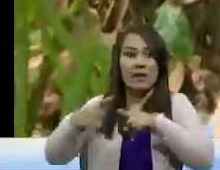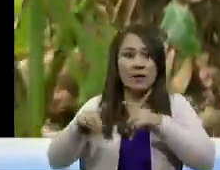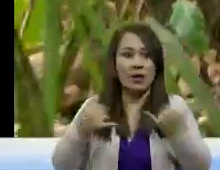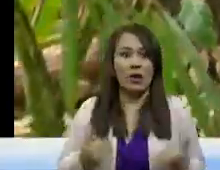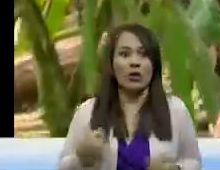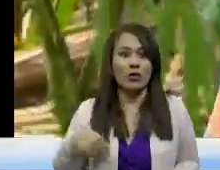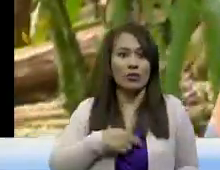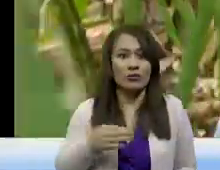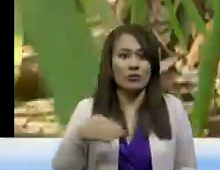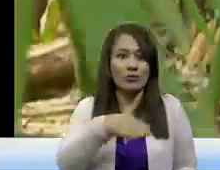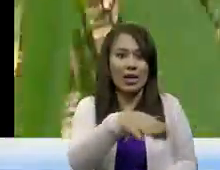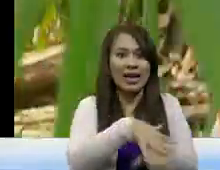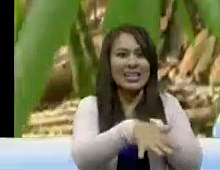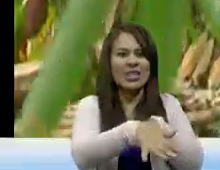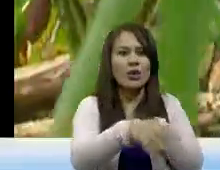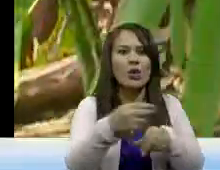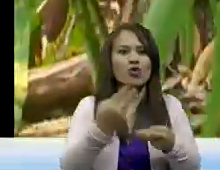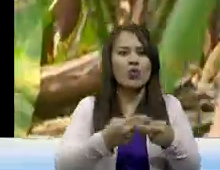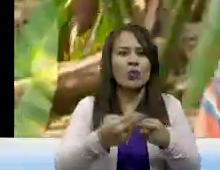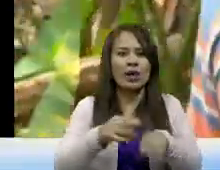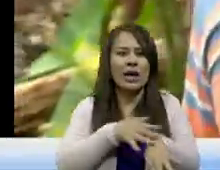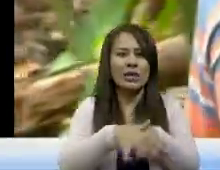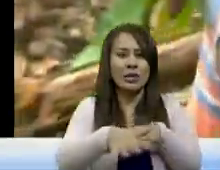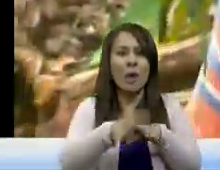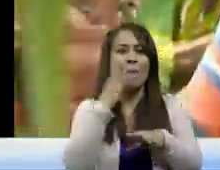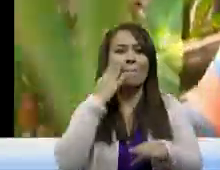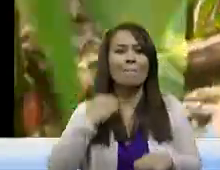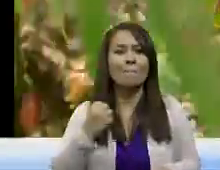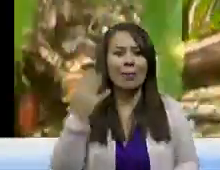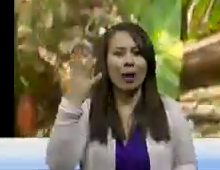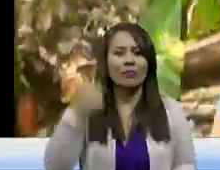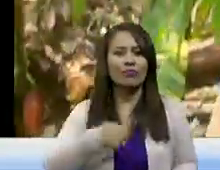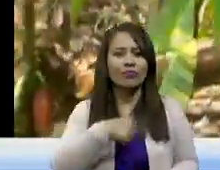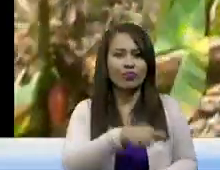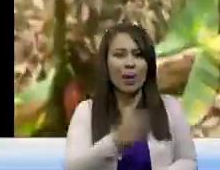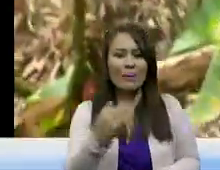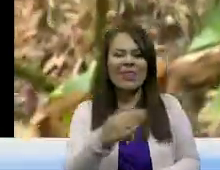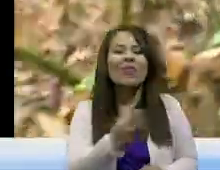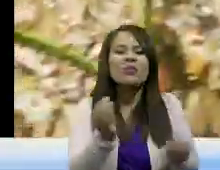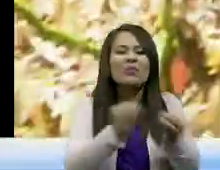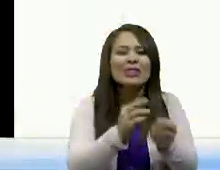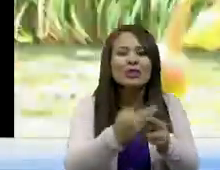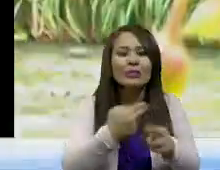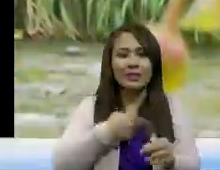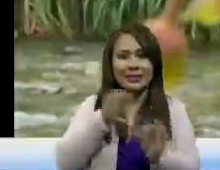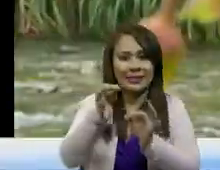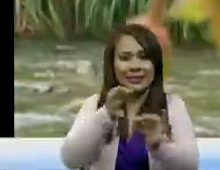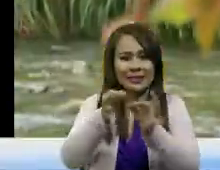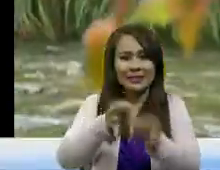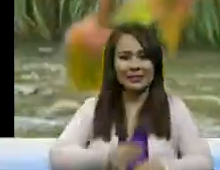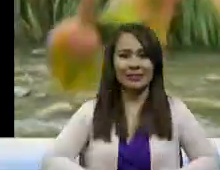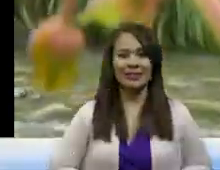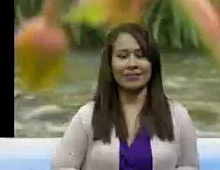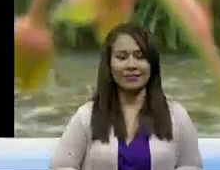vamos a irnos acá nomás en el Río Blanco para ver si qué pescadito nomás encontramos en este momento.